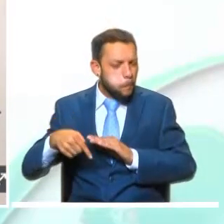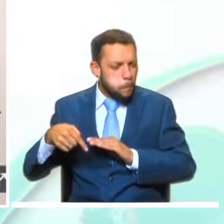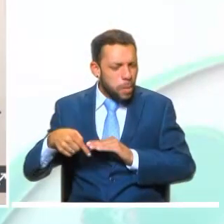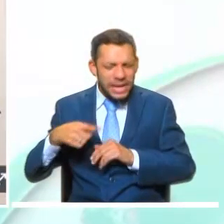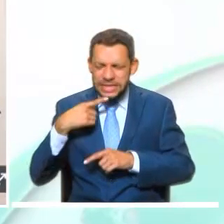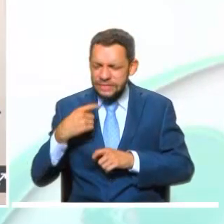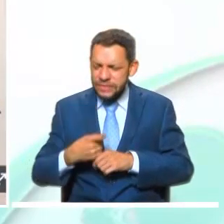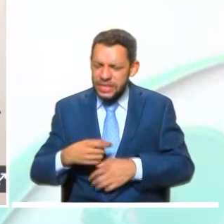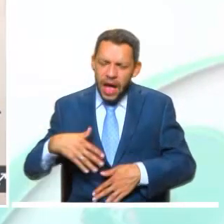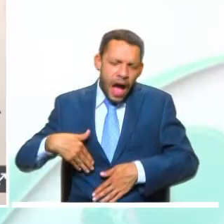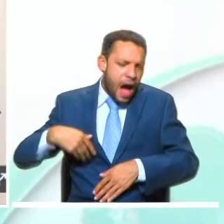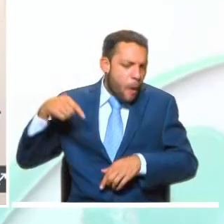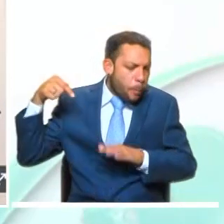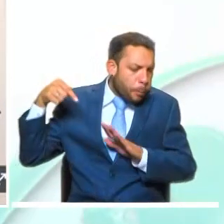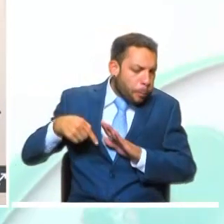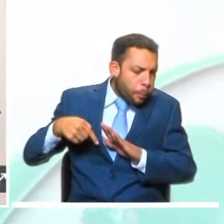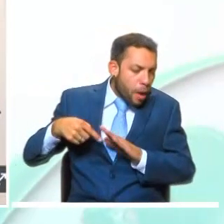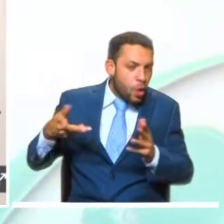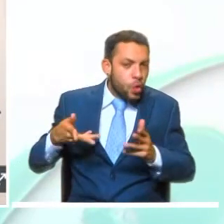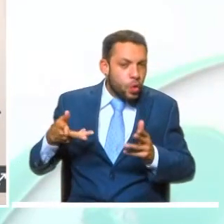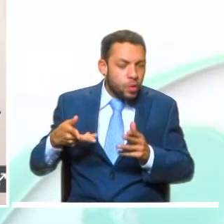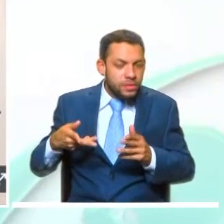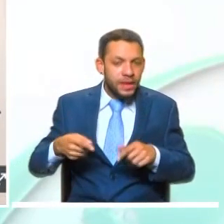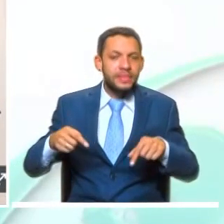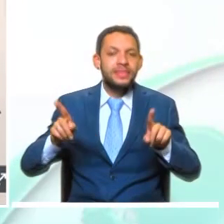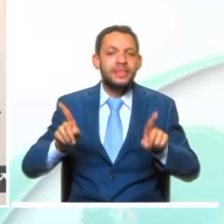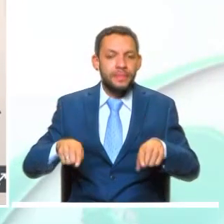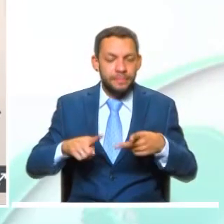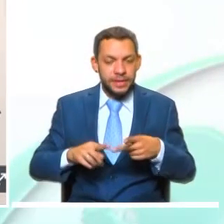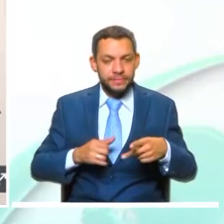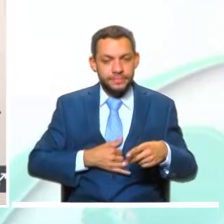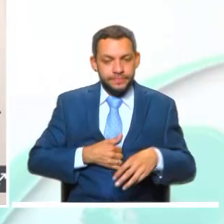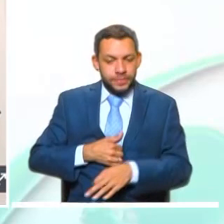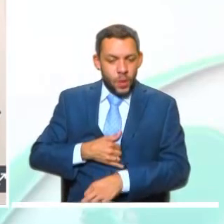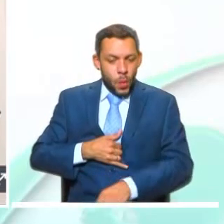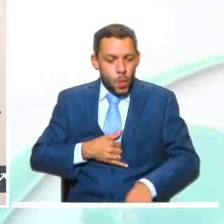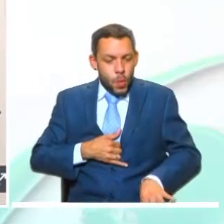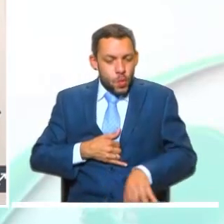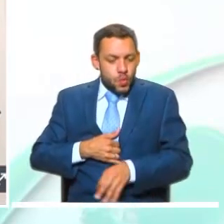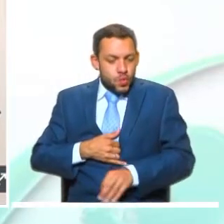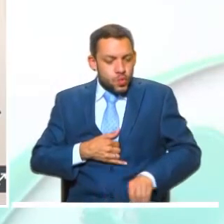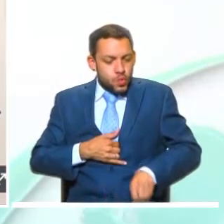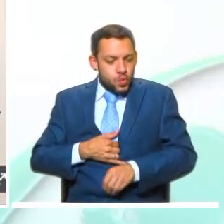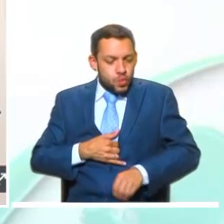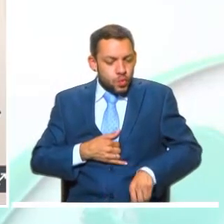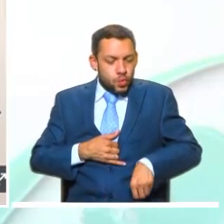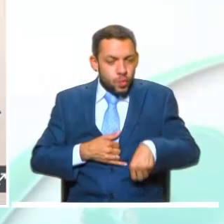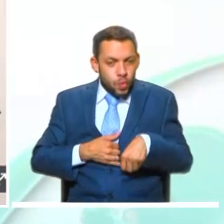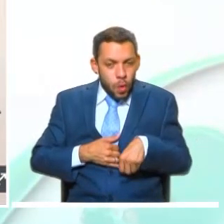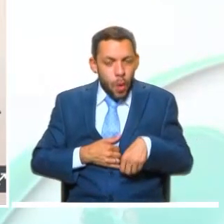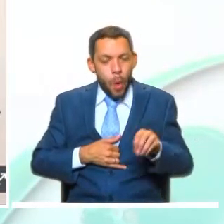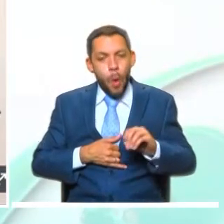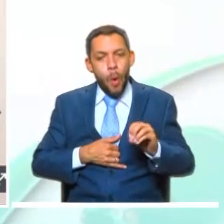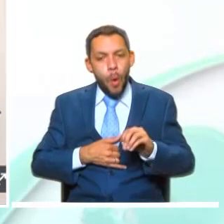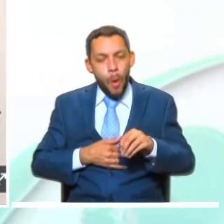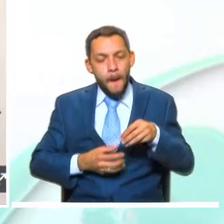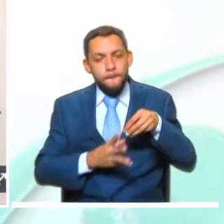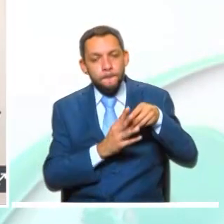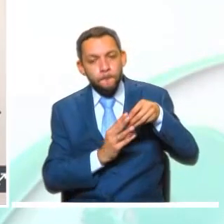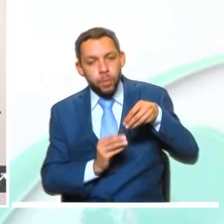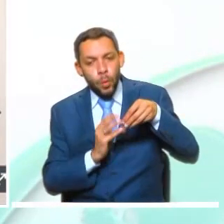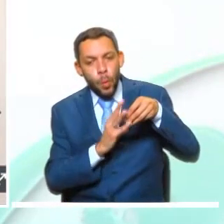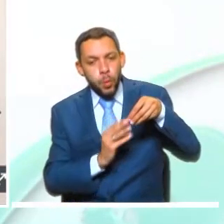bajito bajito está el intestino y el intestino puedes tener hemorroides pólipos y